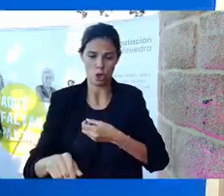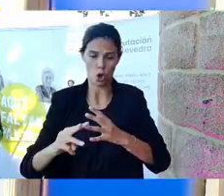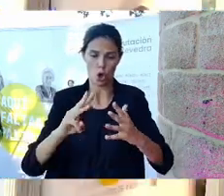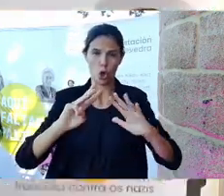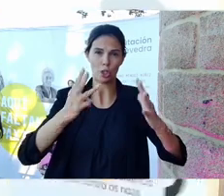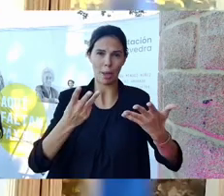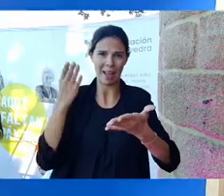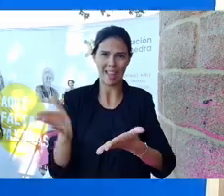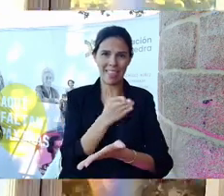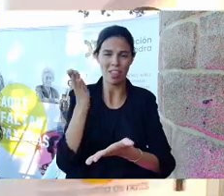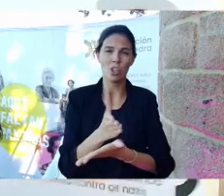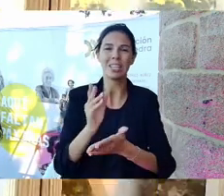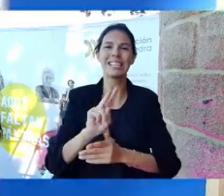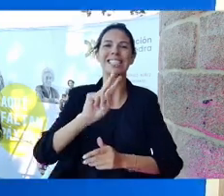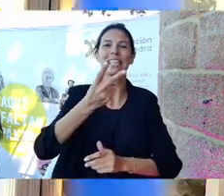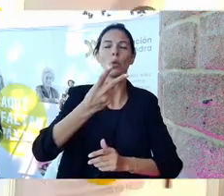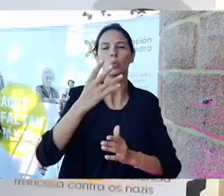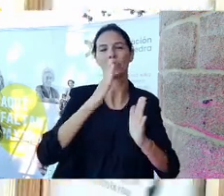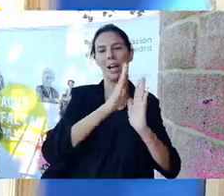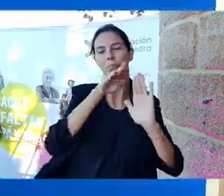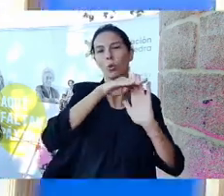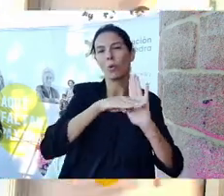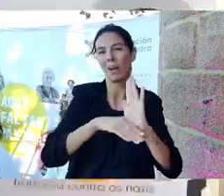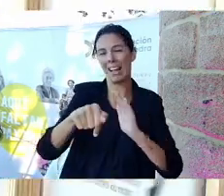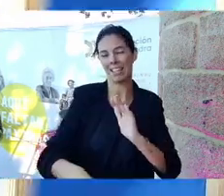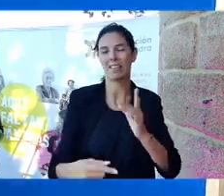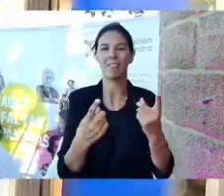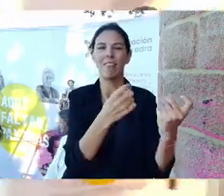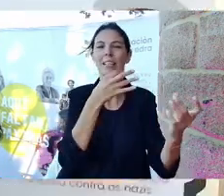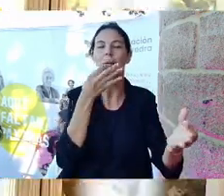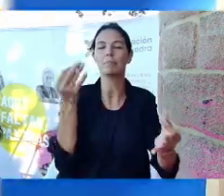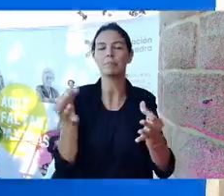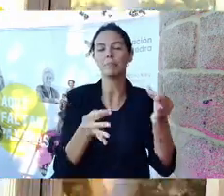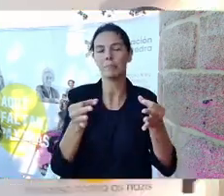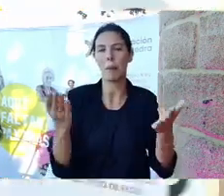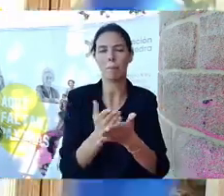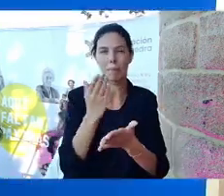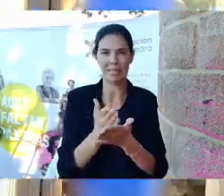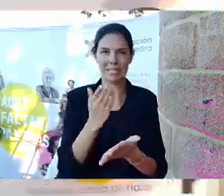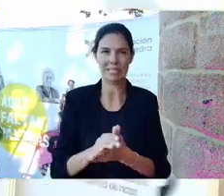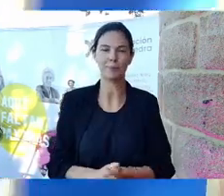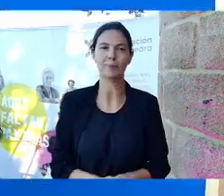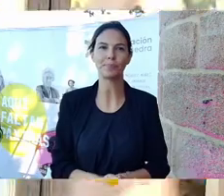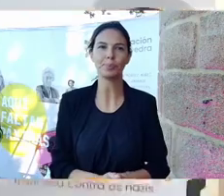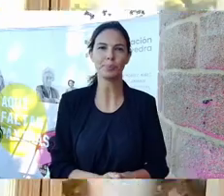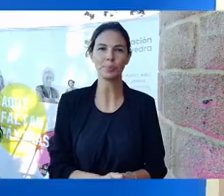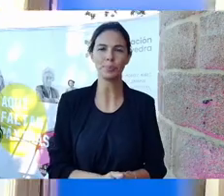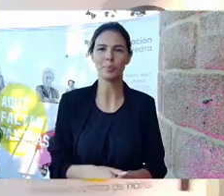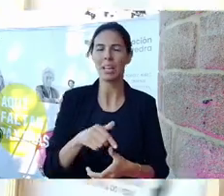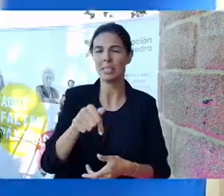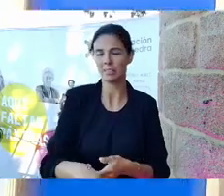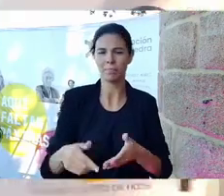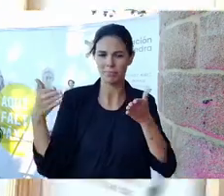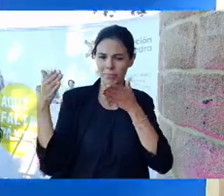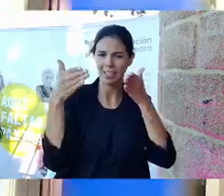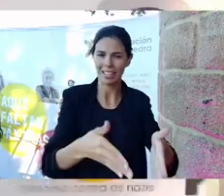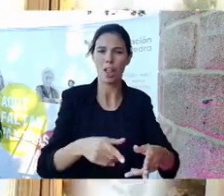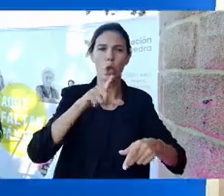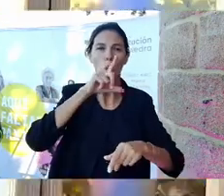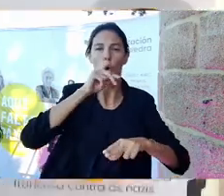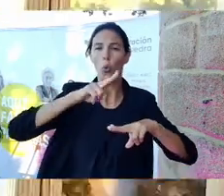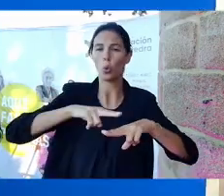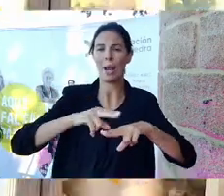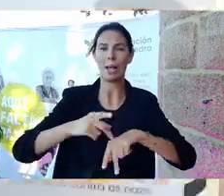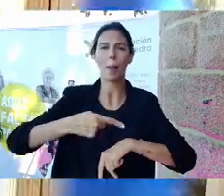é o 8º capítulo desta segunda colección de Aquí Faltan Páxinas, e é un capítulo que lle dedicamos